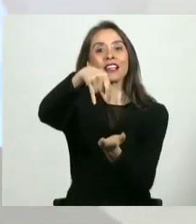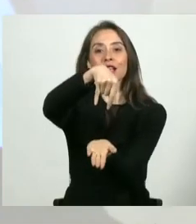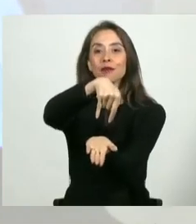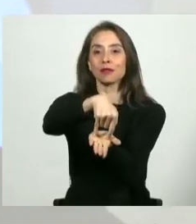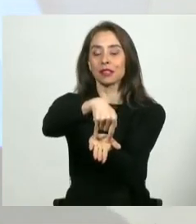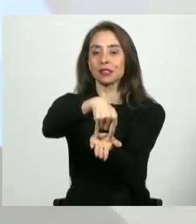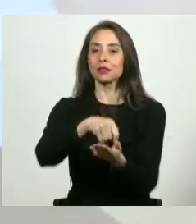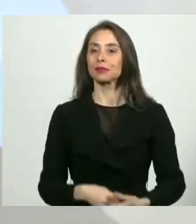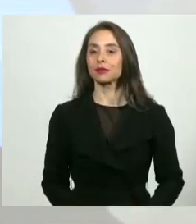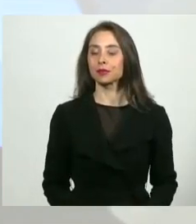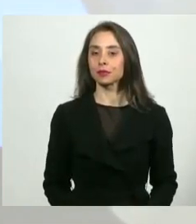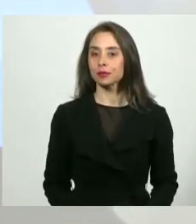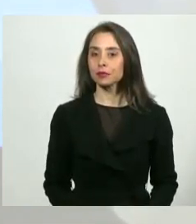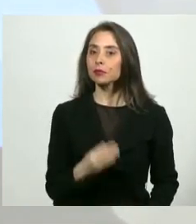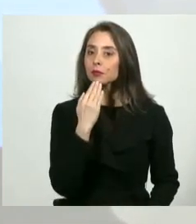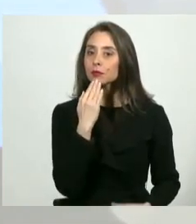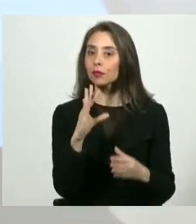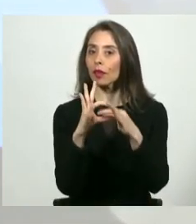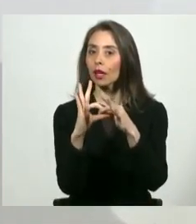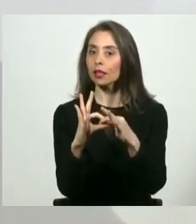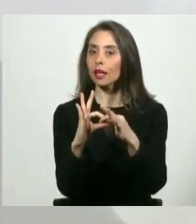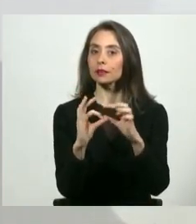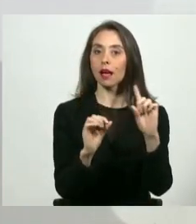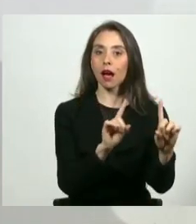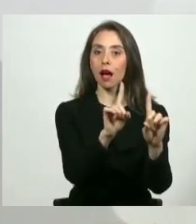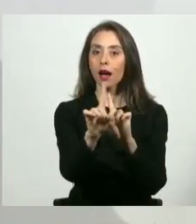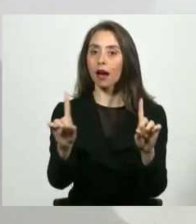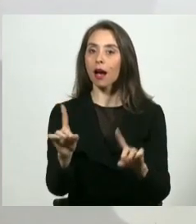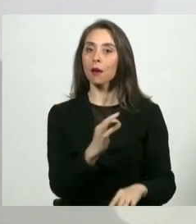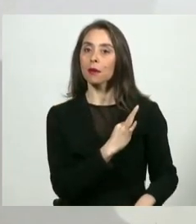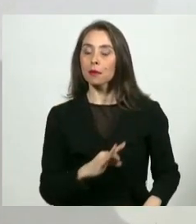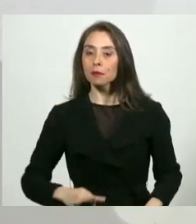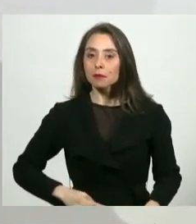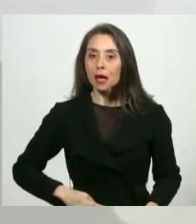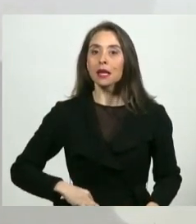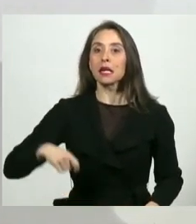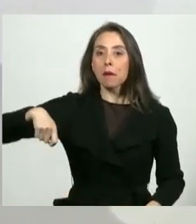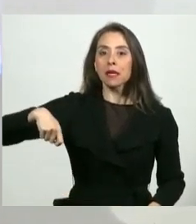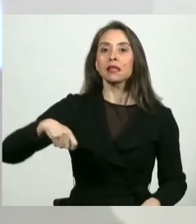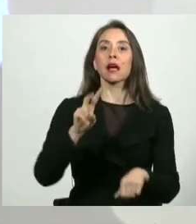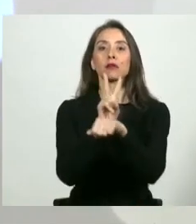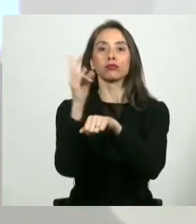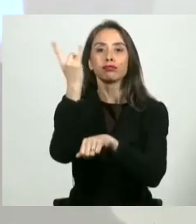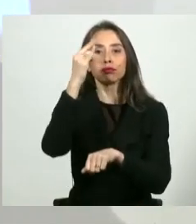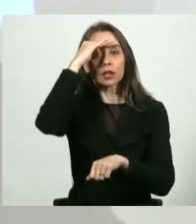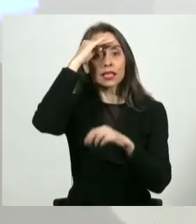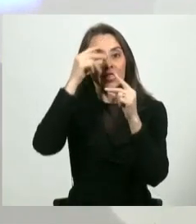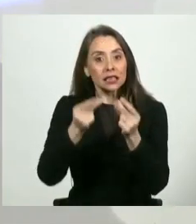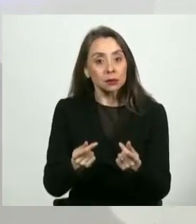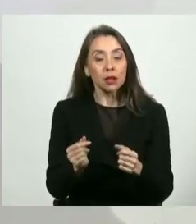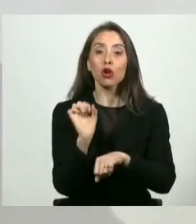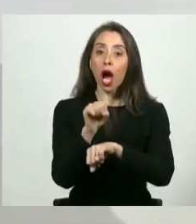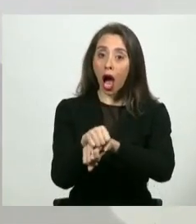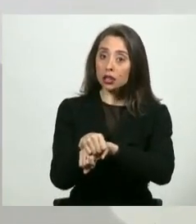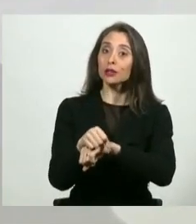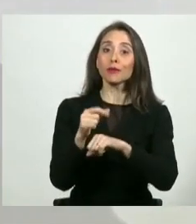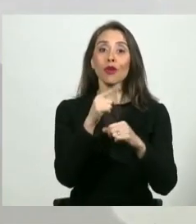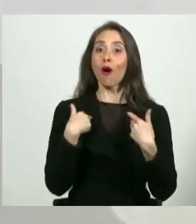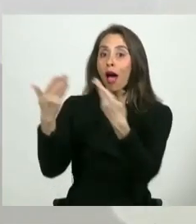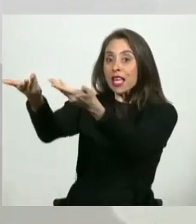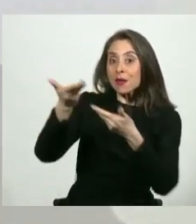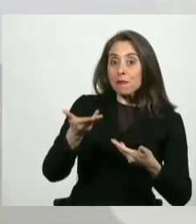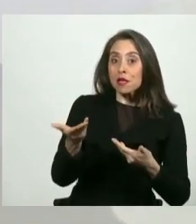Nacional. Asimismo, agradecemos a cada uno de los parlamentarios, académicos y expertos que han aceptado la invitación